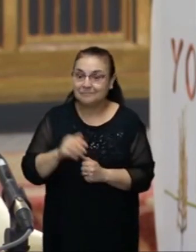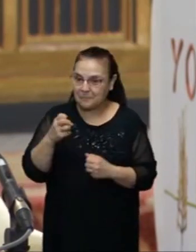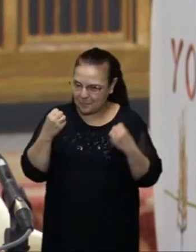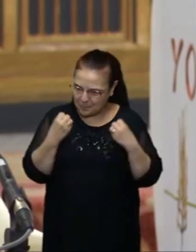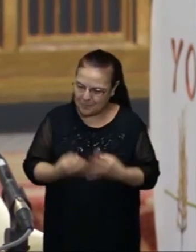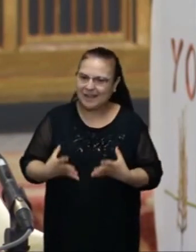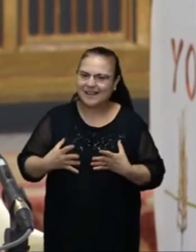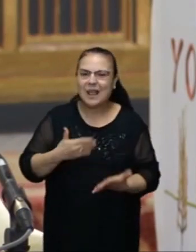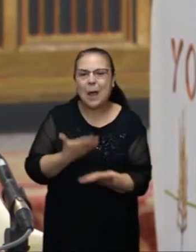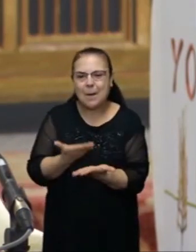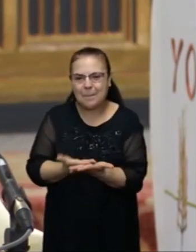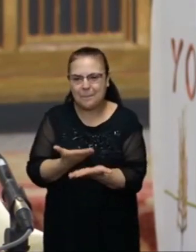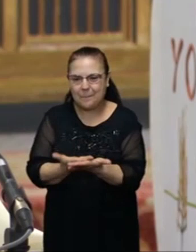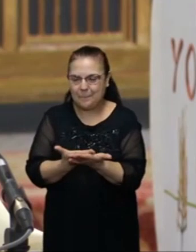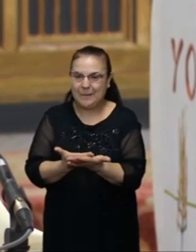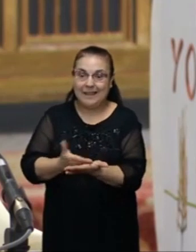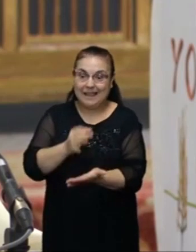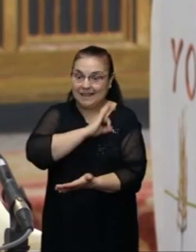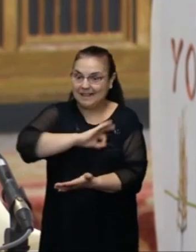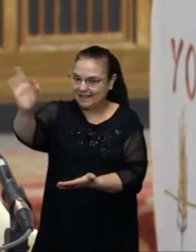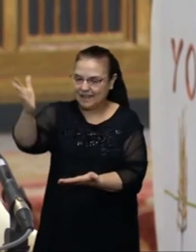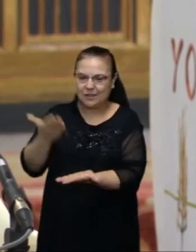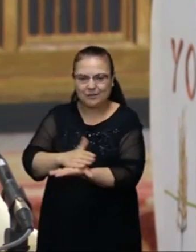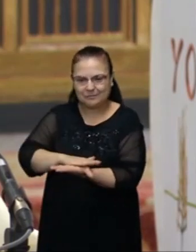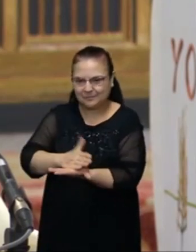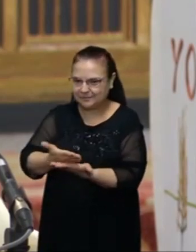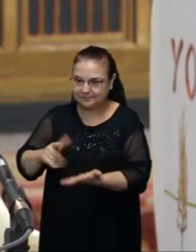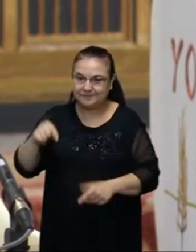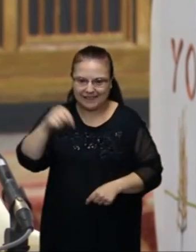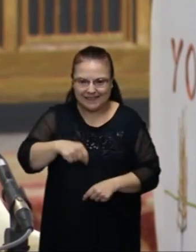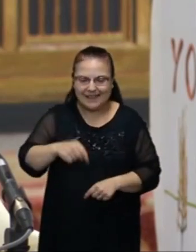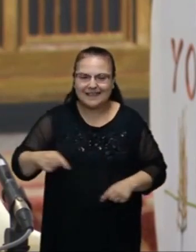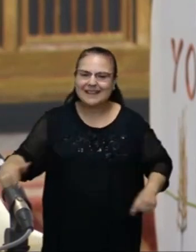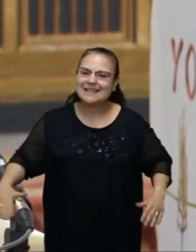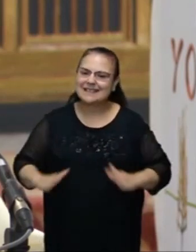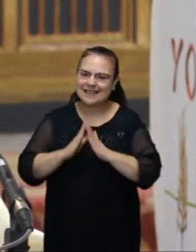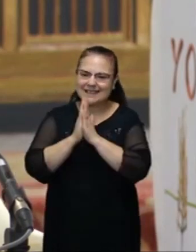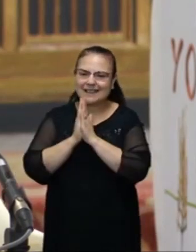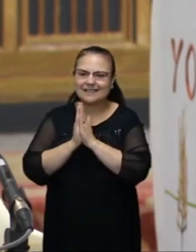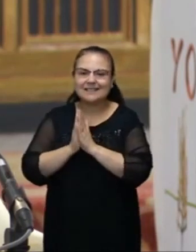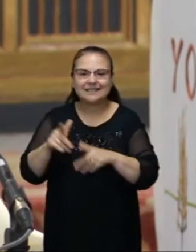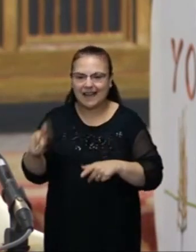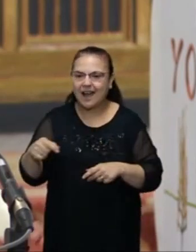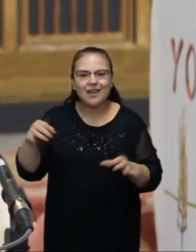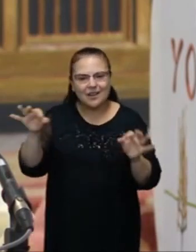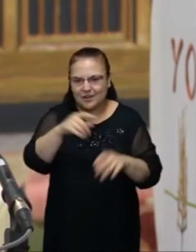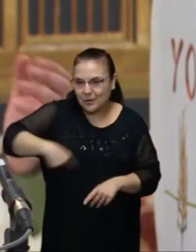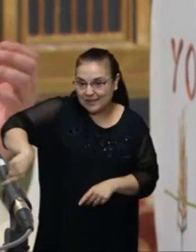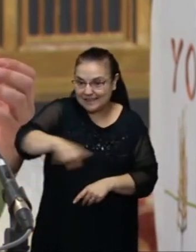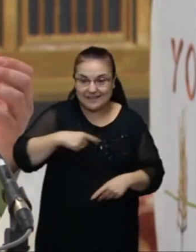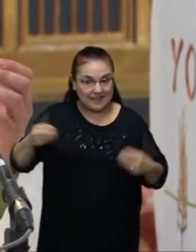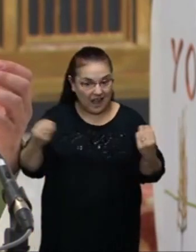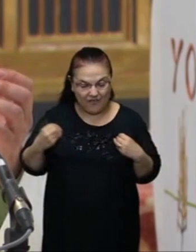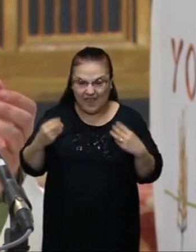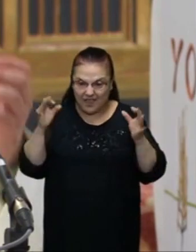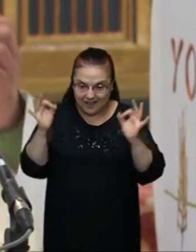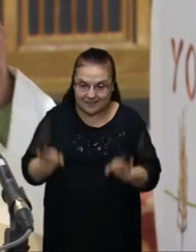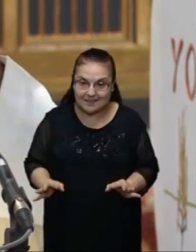vamos a pedir al Señor por intercesión también de la Sagrada Familia y de esta santa hoy, de Santa Soledad, que nuestra vida sea que